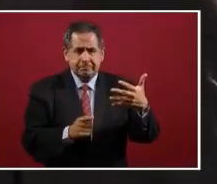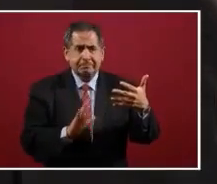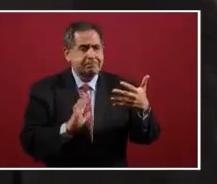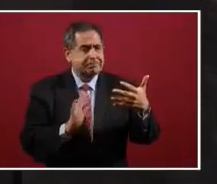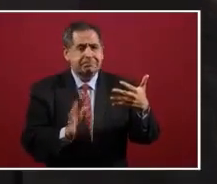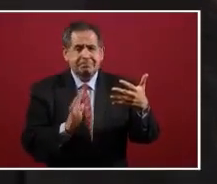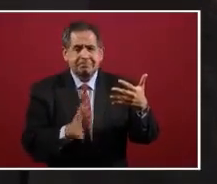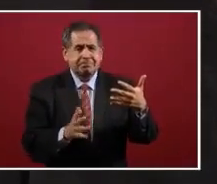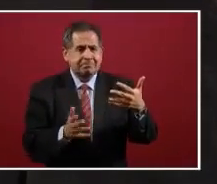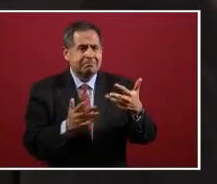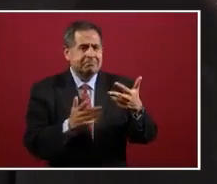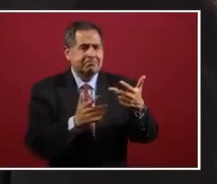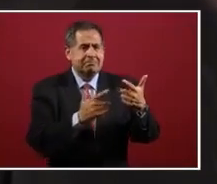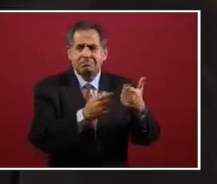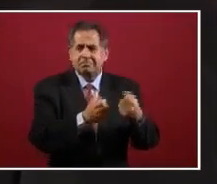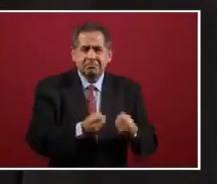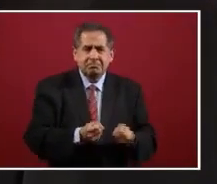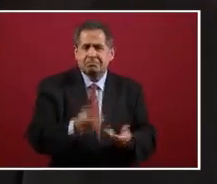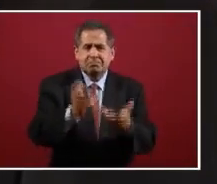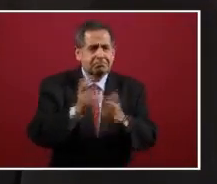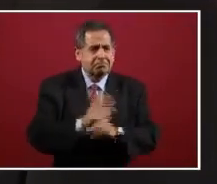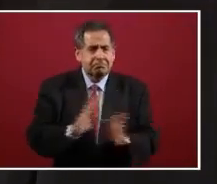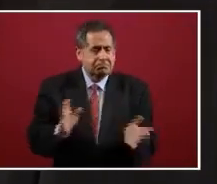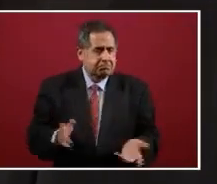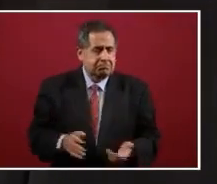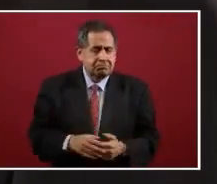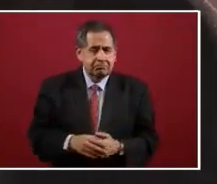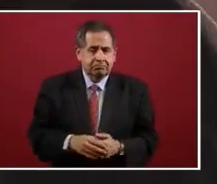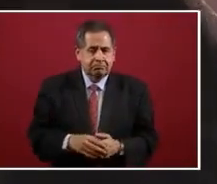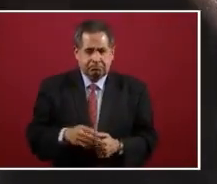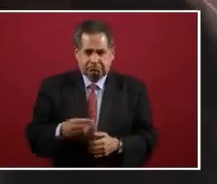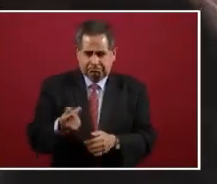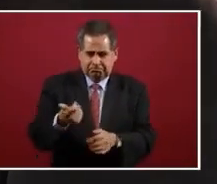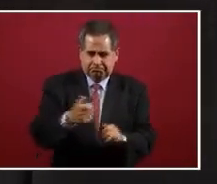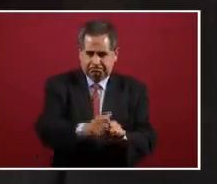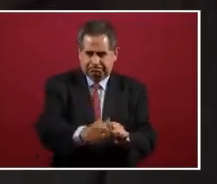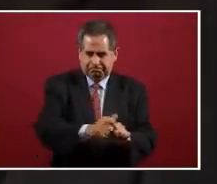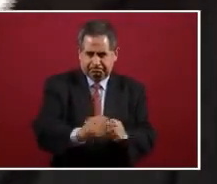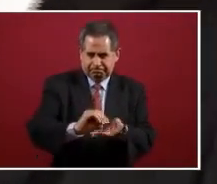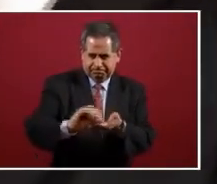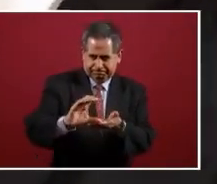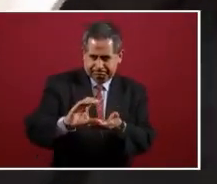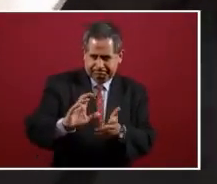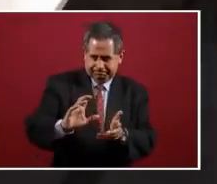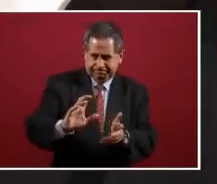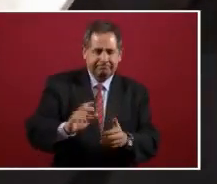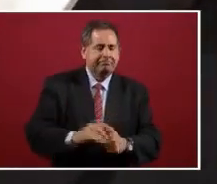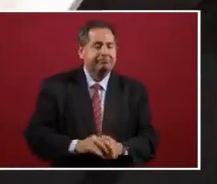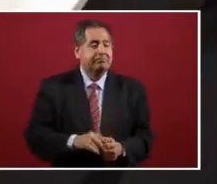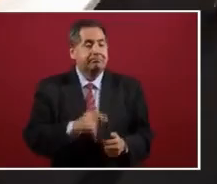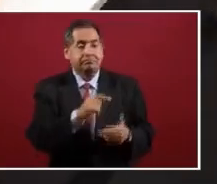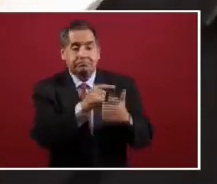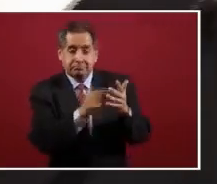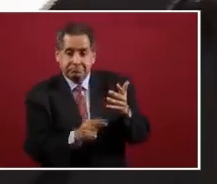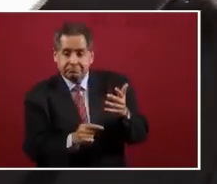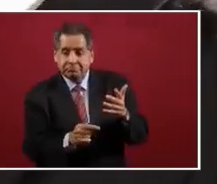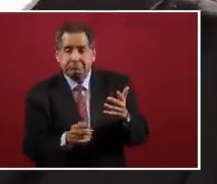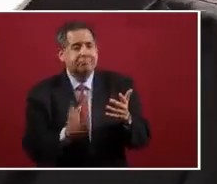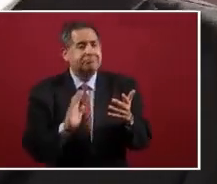dinero numerario el biyuyo este ya